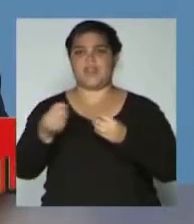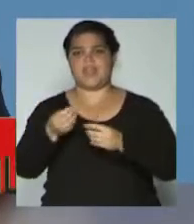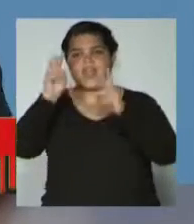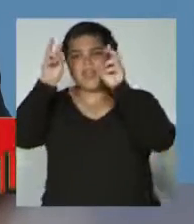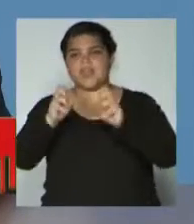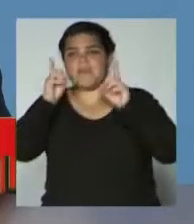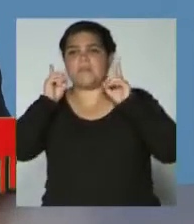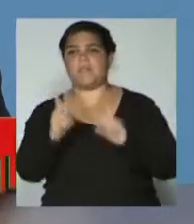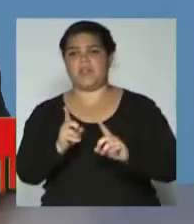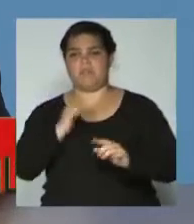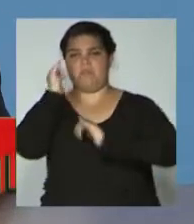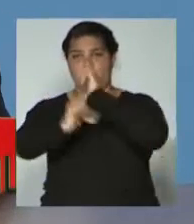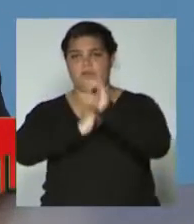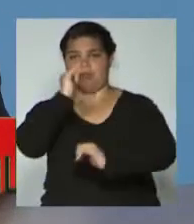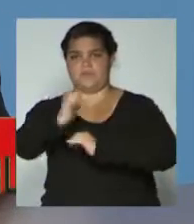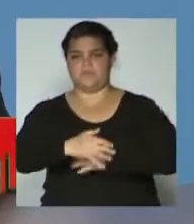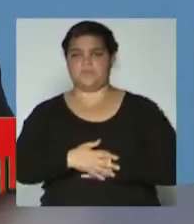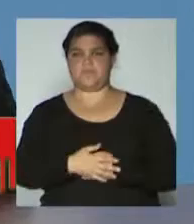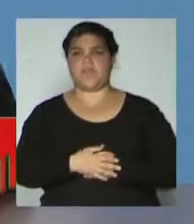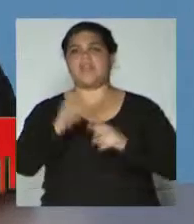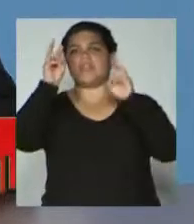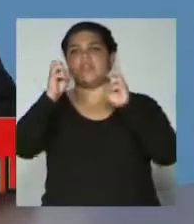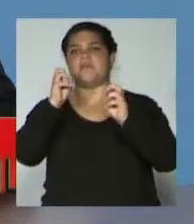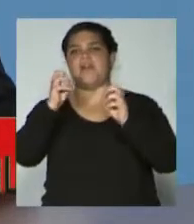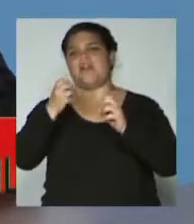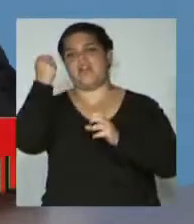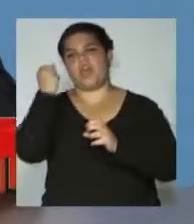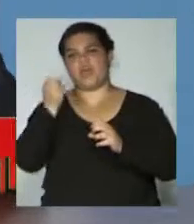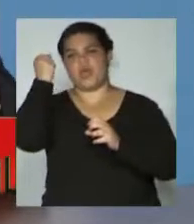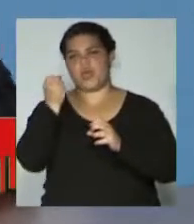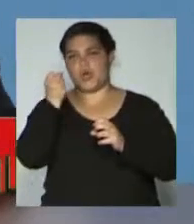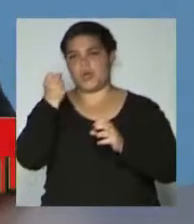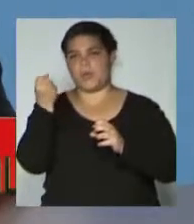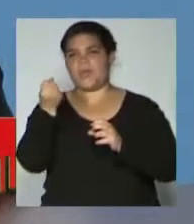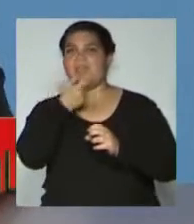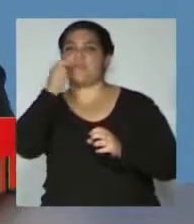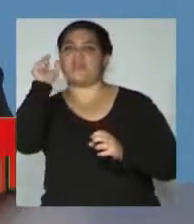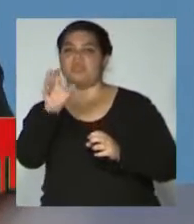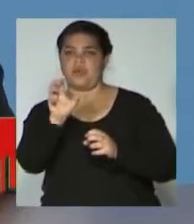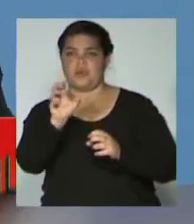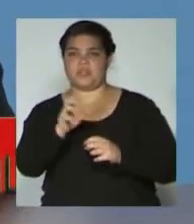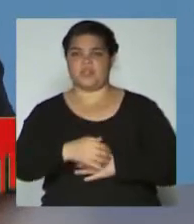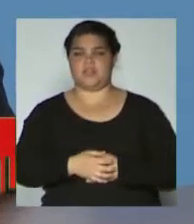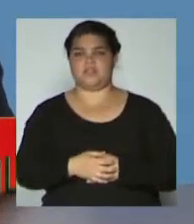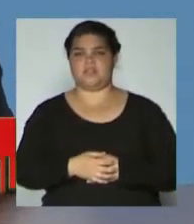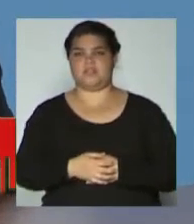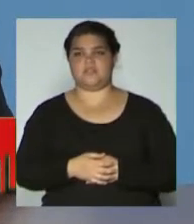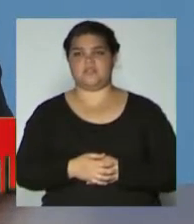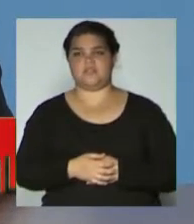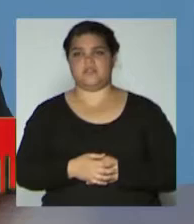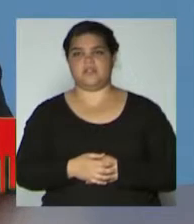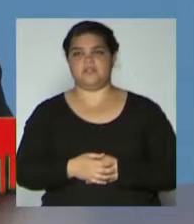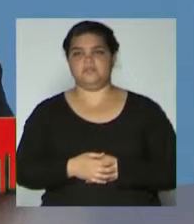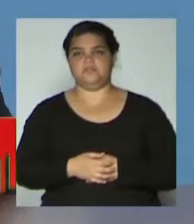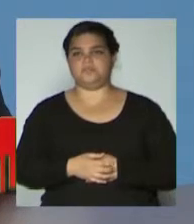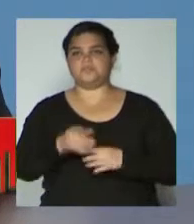particular. A nuestra economía madre, o sea, digamos la más emblemática de las actividades económicas de Mendoza, y